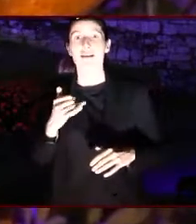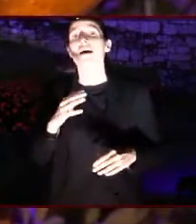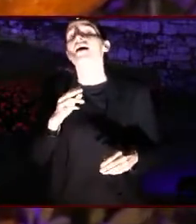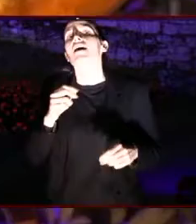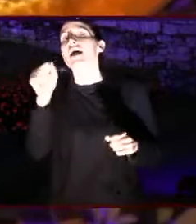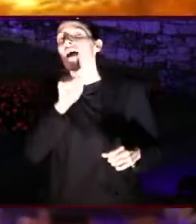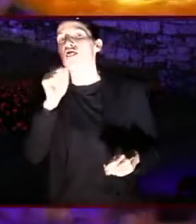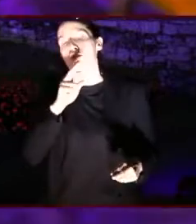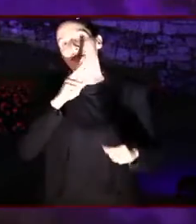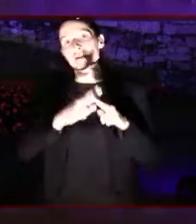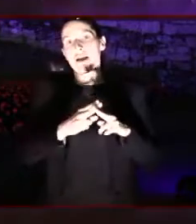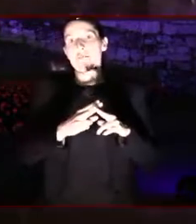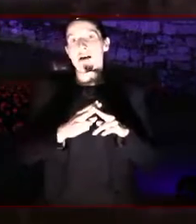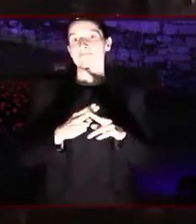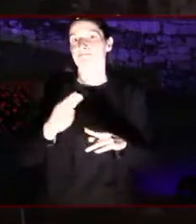non.